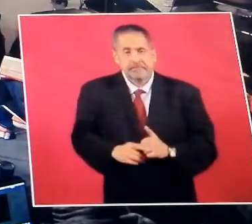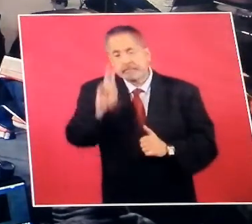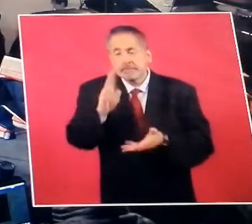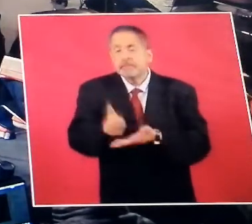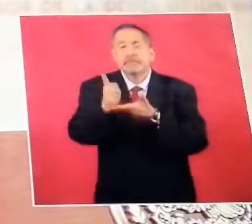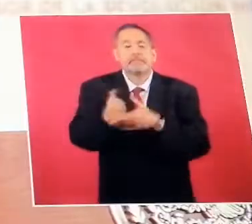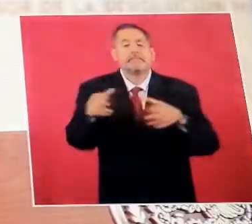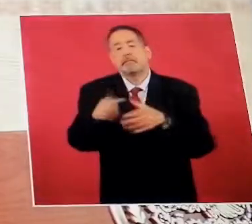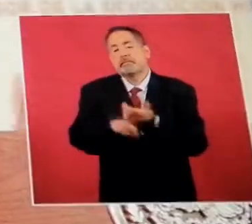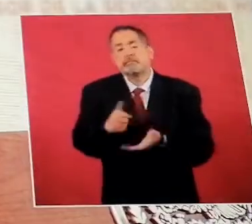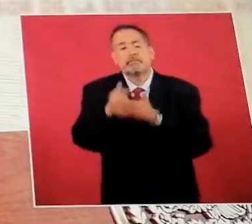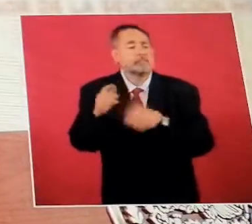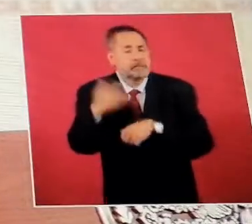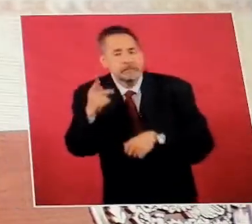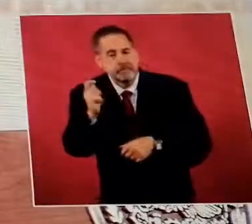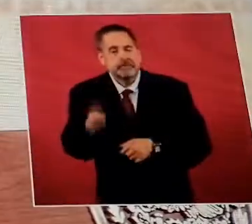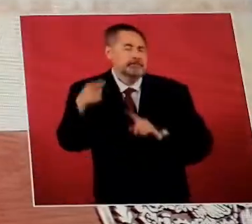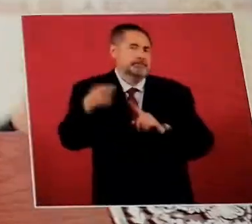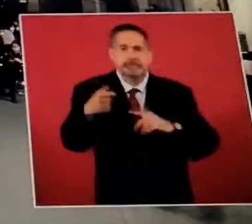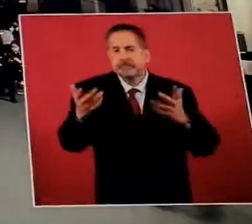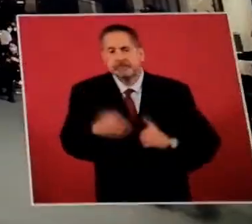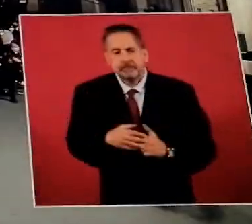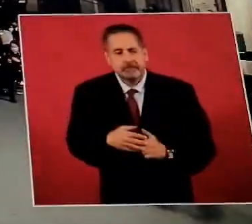pues ayuden, porque así